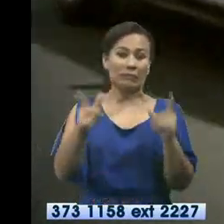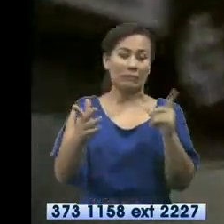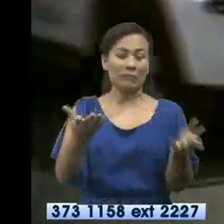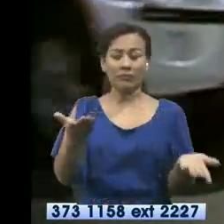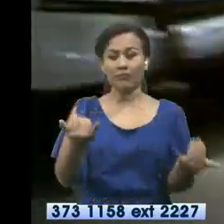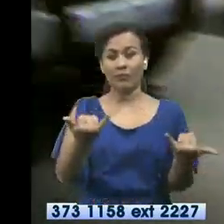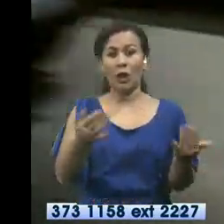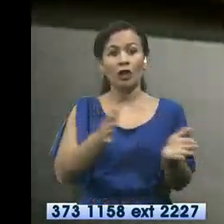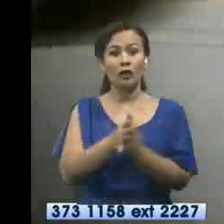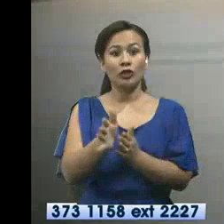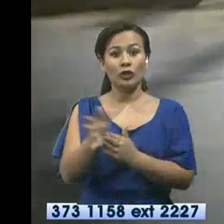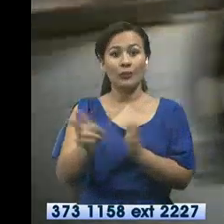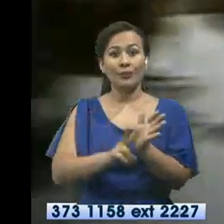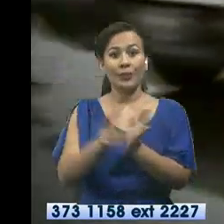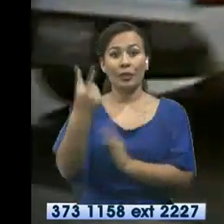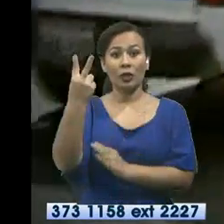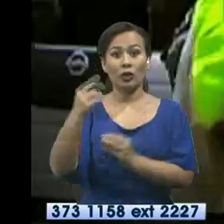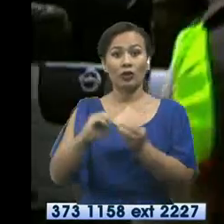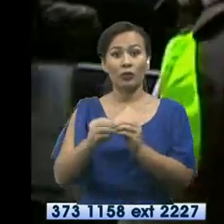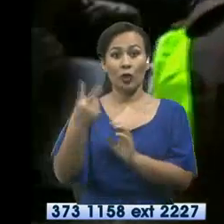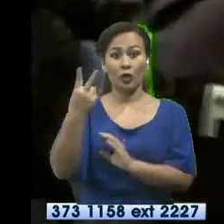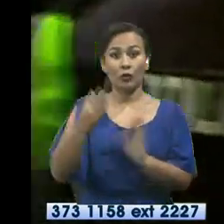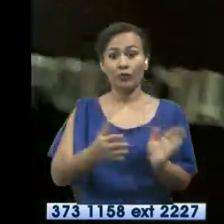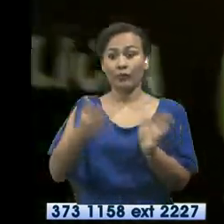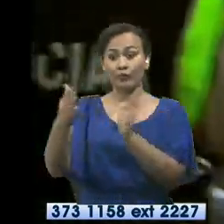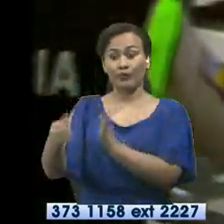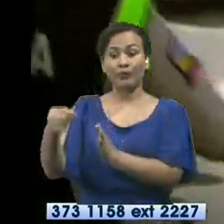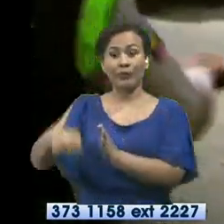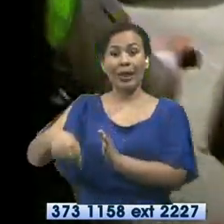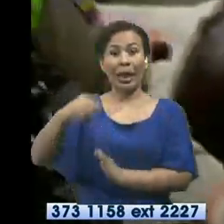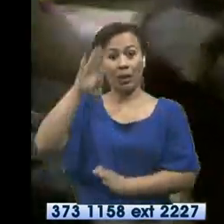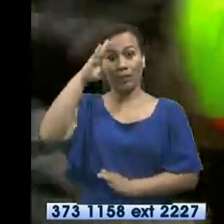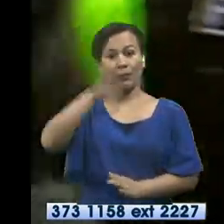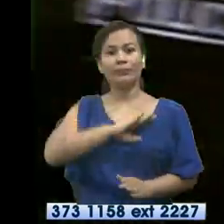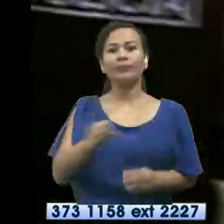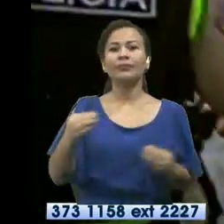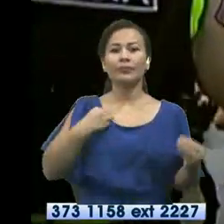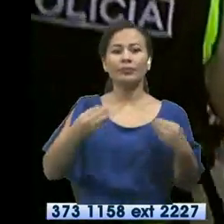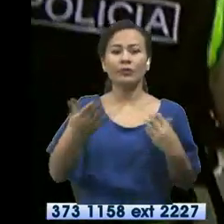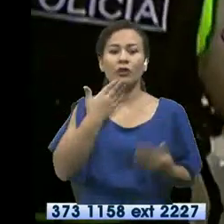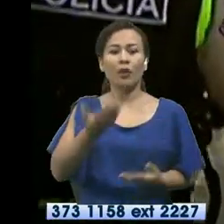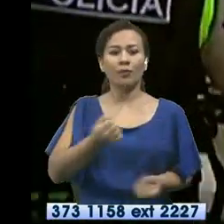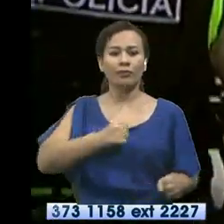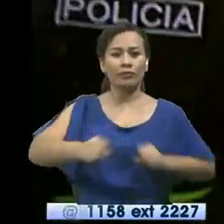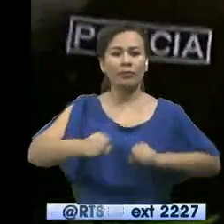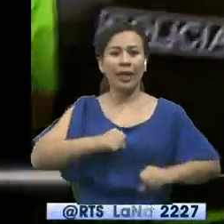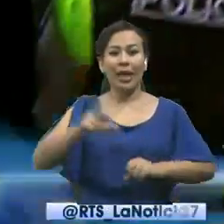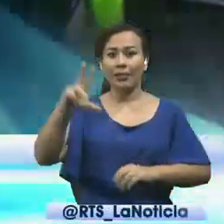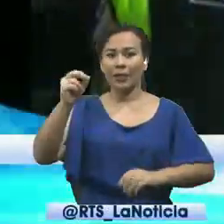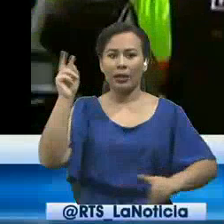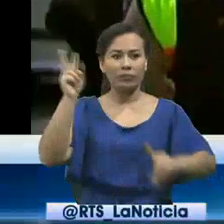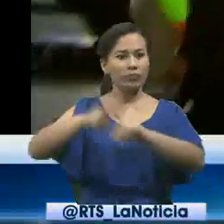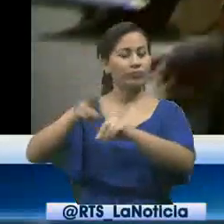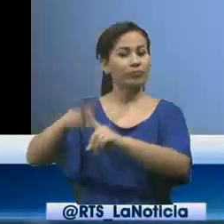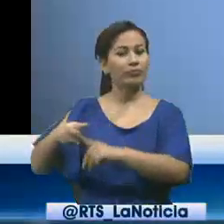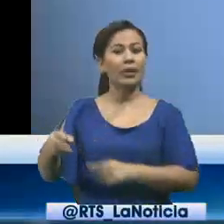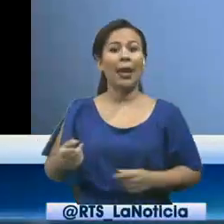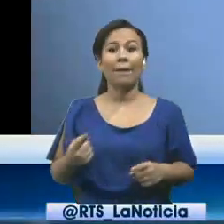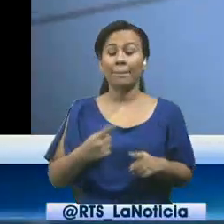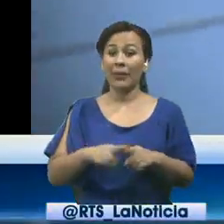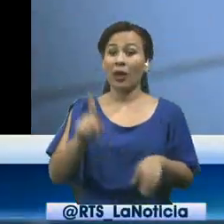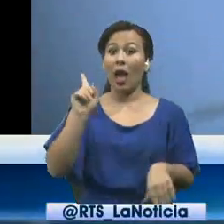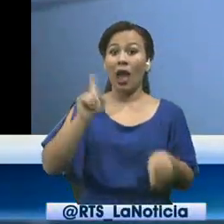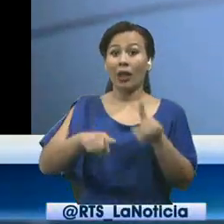se encuentra bajo resguardo policial. El último reporte expresa la puesta en marcha de 30 operativos. Sin embargo, hay